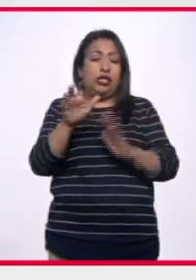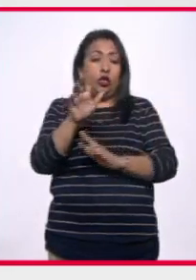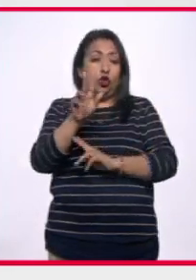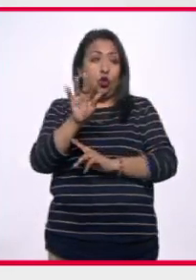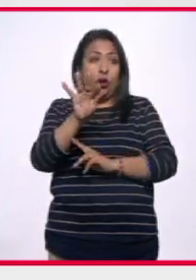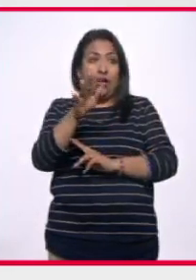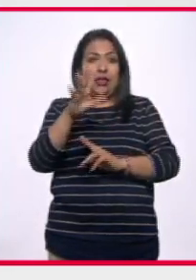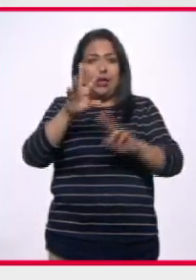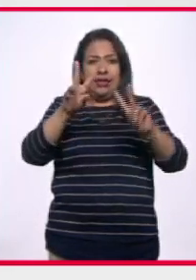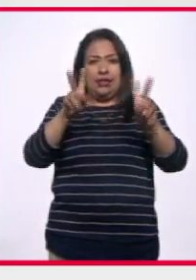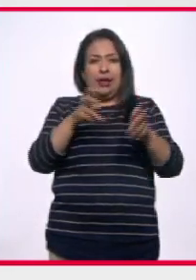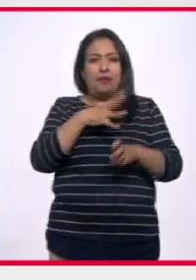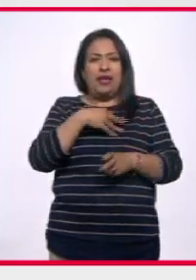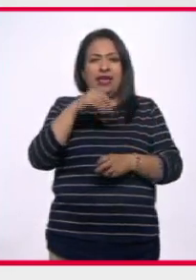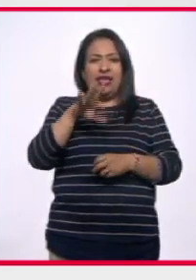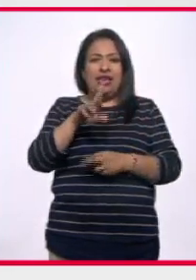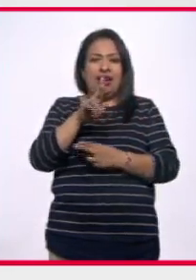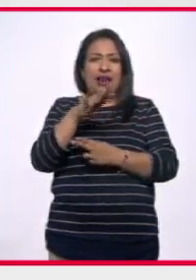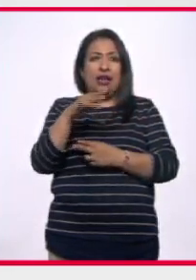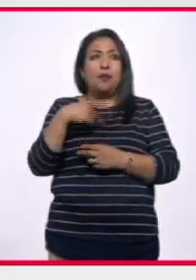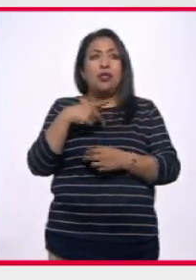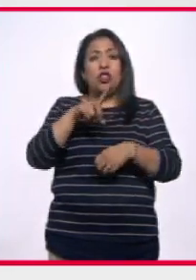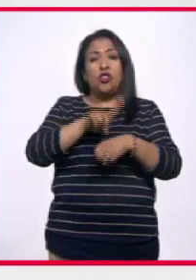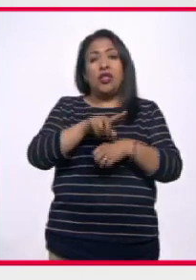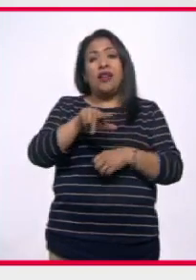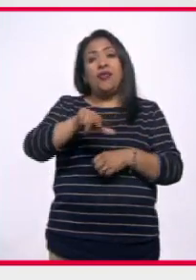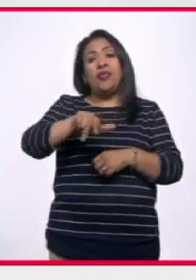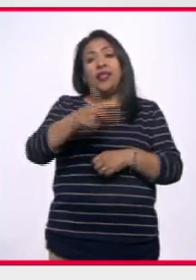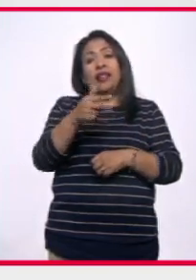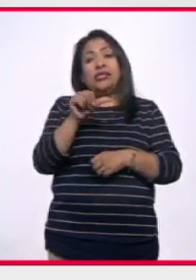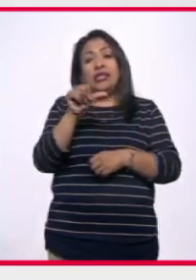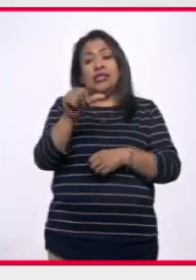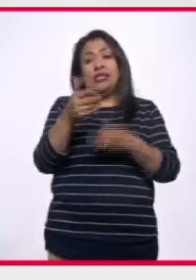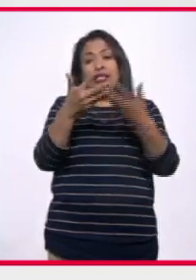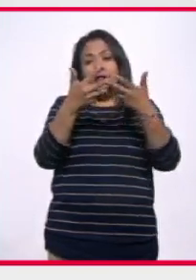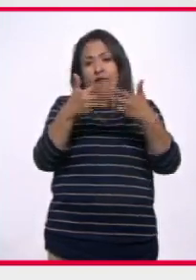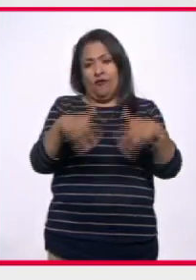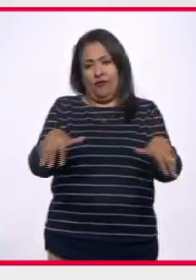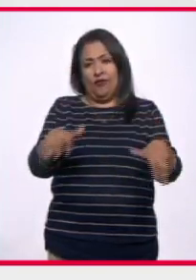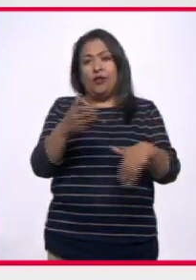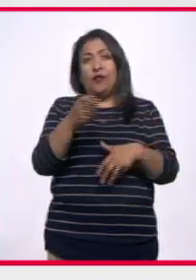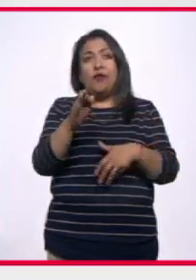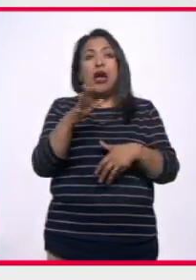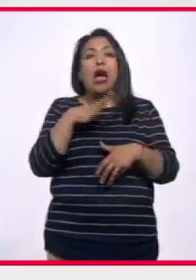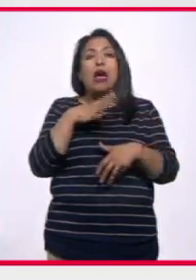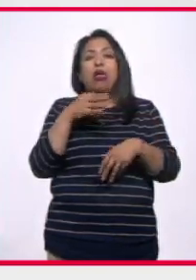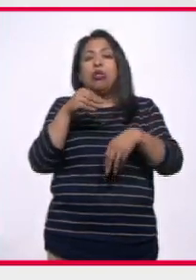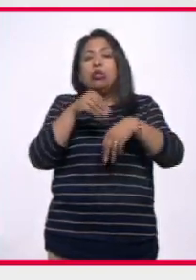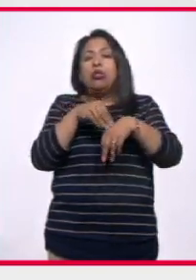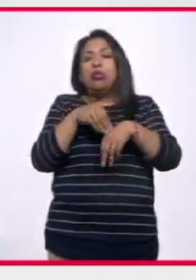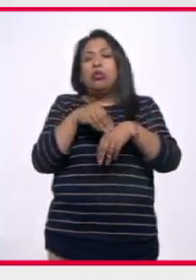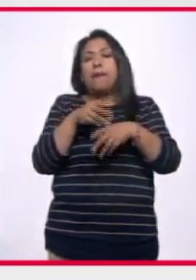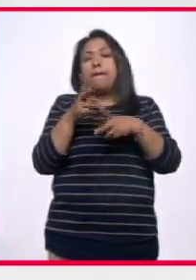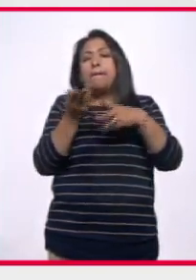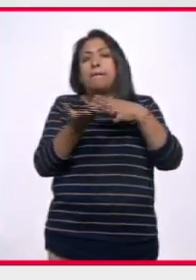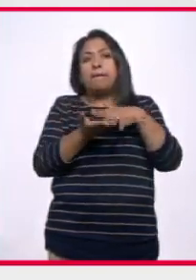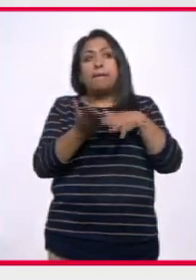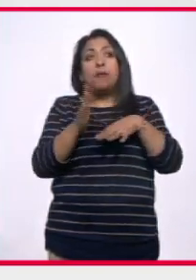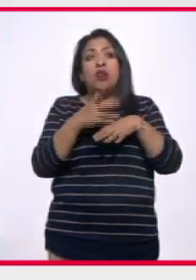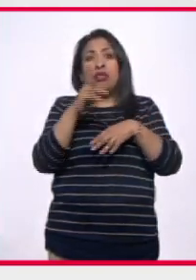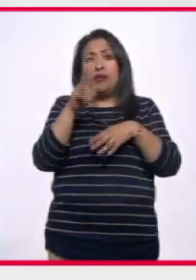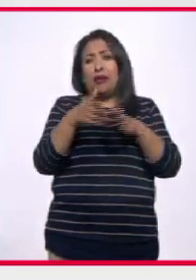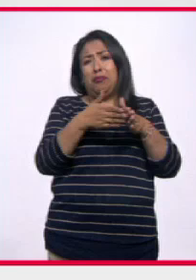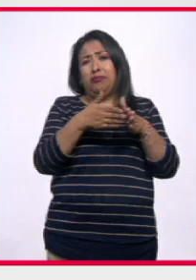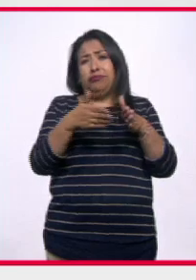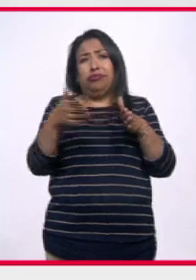del regimiento tendrá funciones los días 13 y 16 de febrero en su versión semiescenificada debido a la apretada